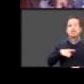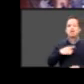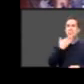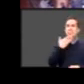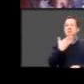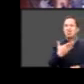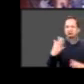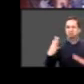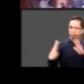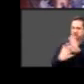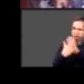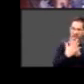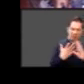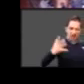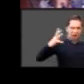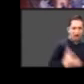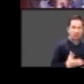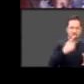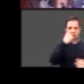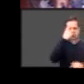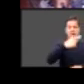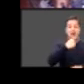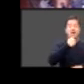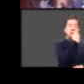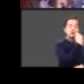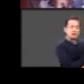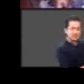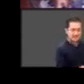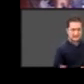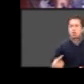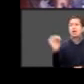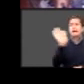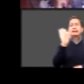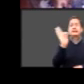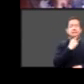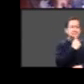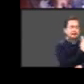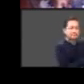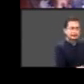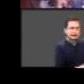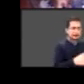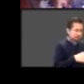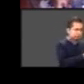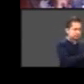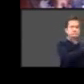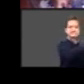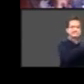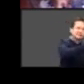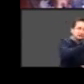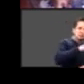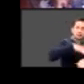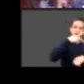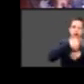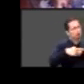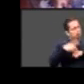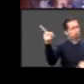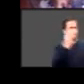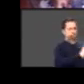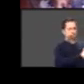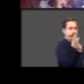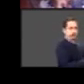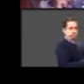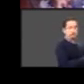lograr que los niños que se encuentran en condiciones de vulnerabilidad también tengan acceso a las 29